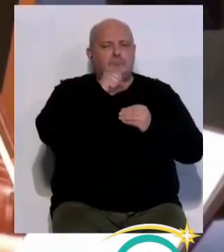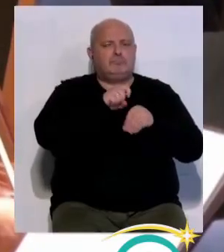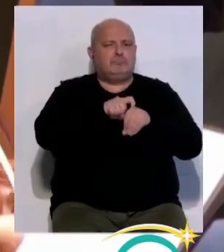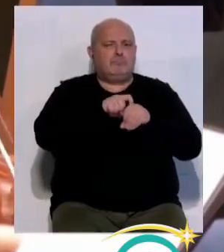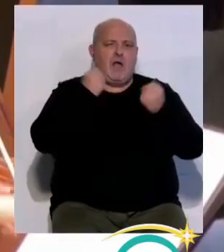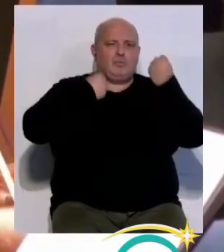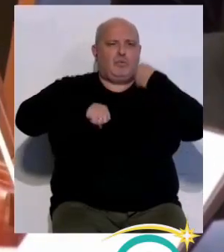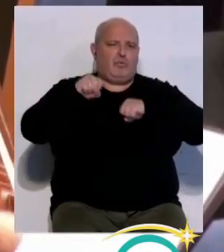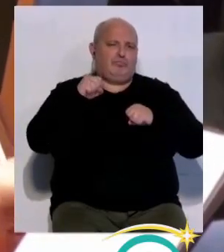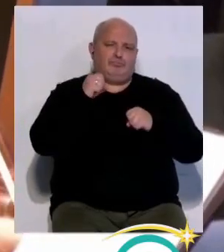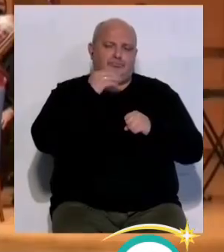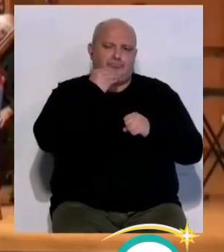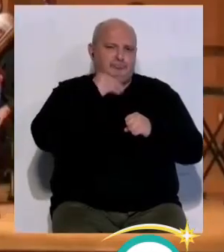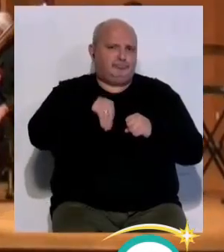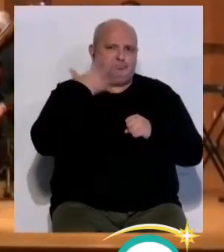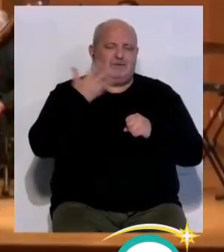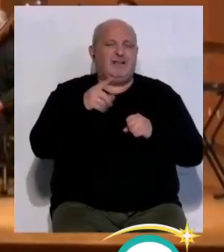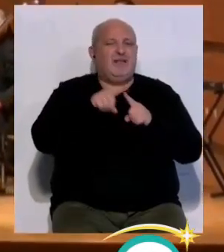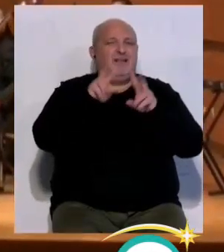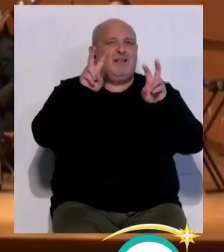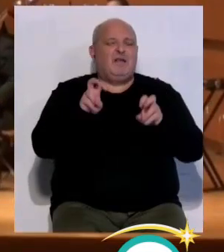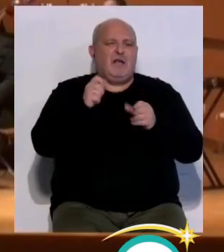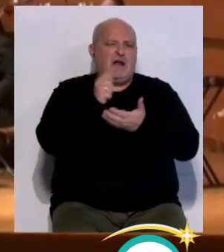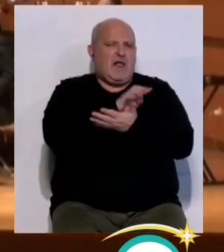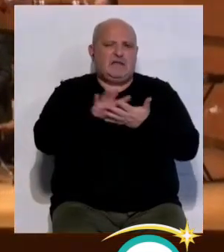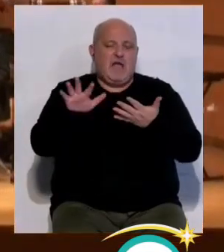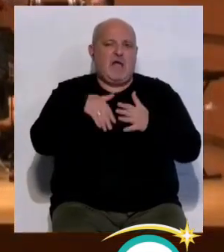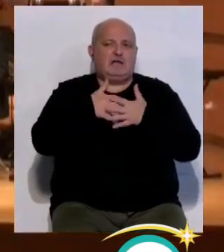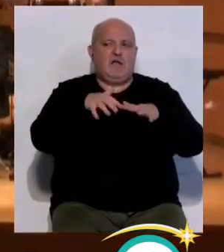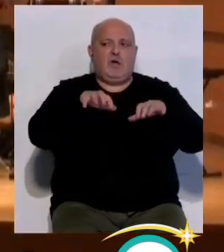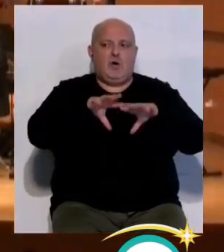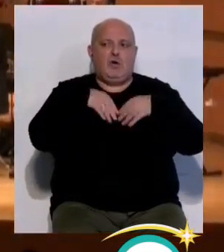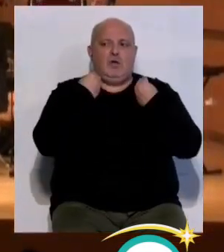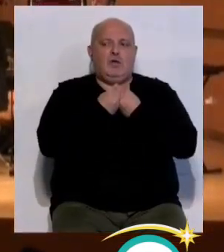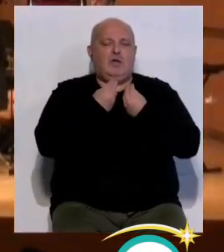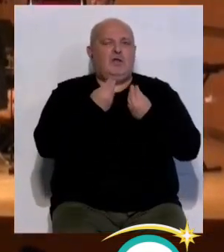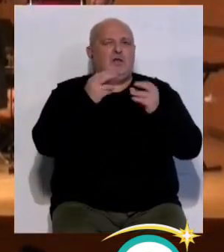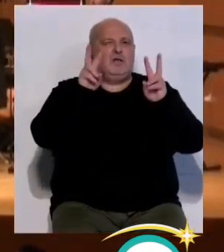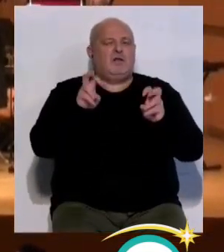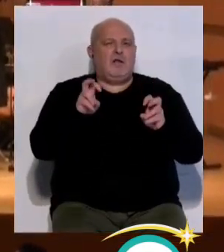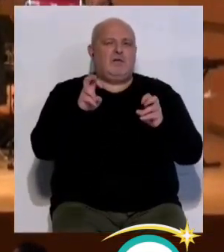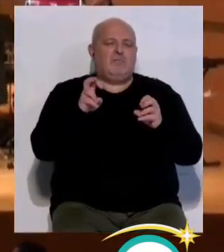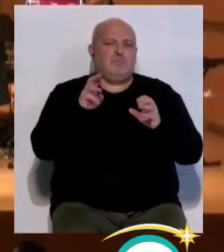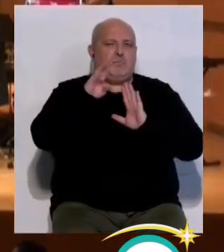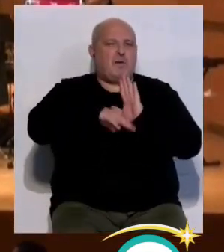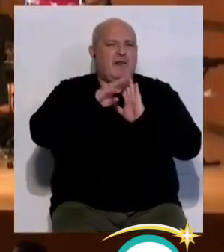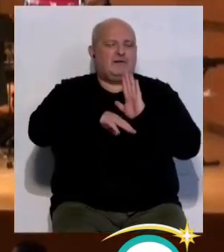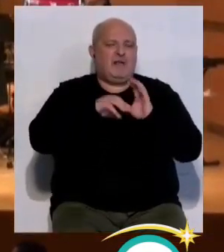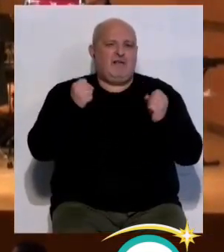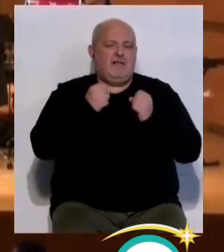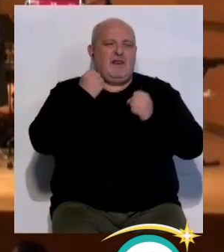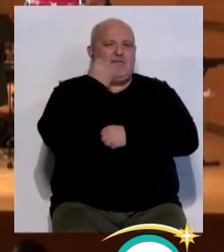una actuación excepcional. Esta cita musical, gratuita hasta completar aforo, ha formado parte del amplio programa de